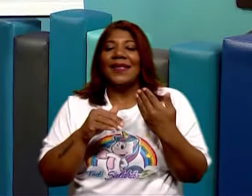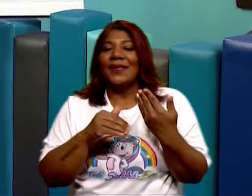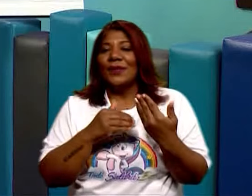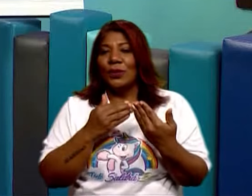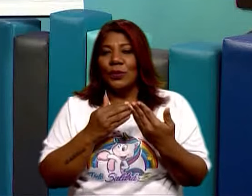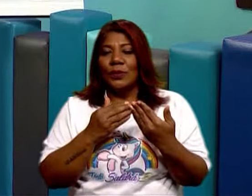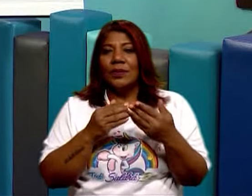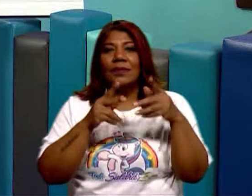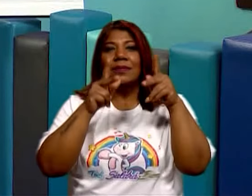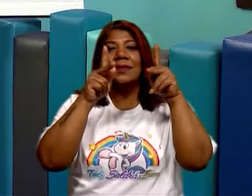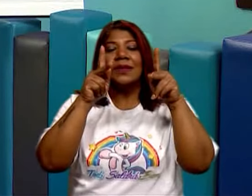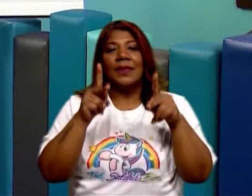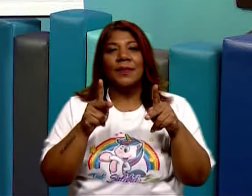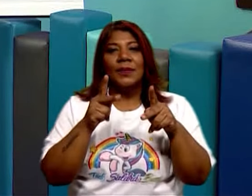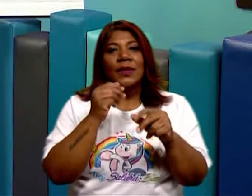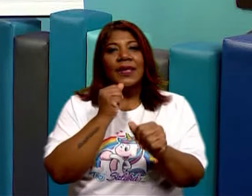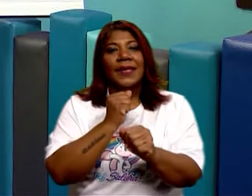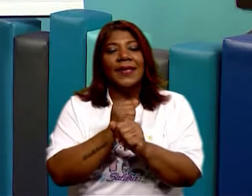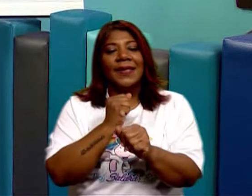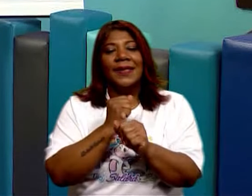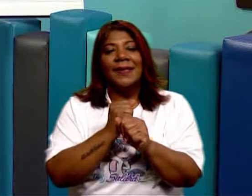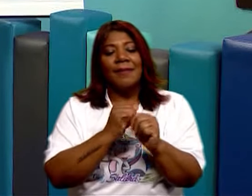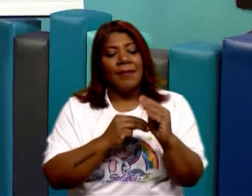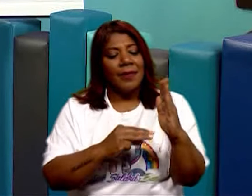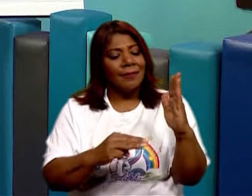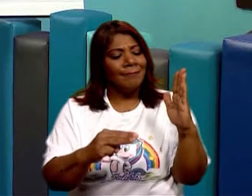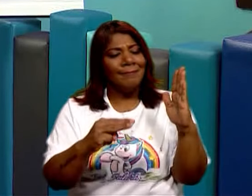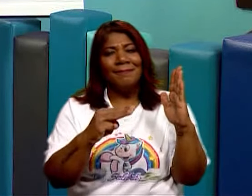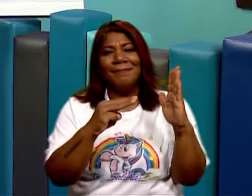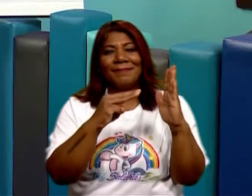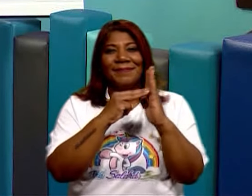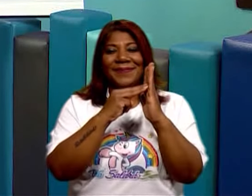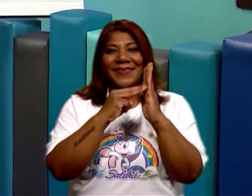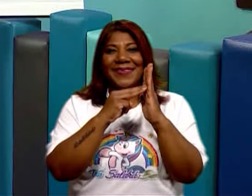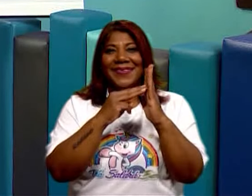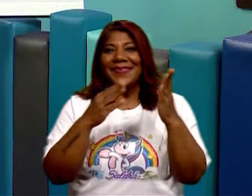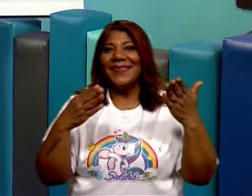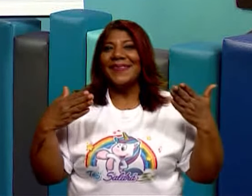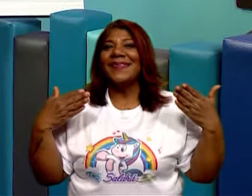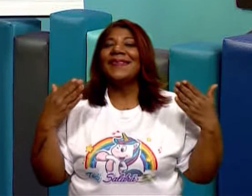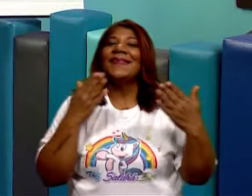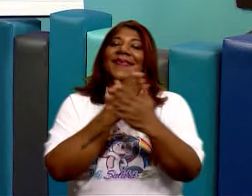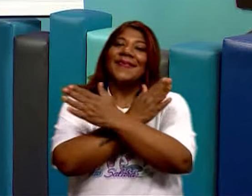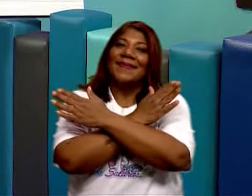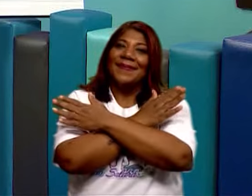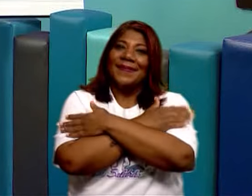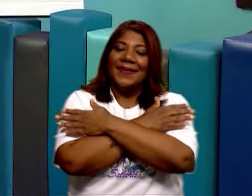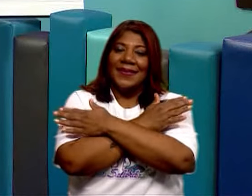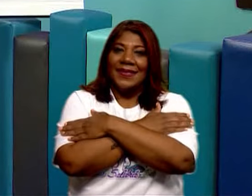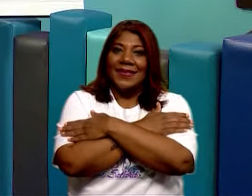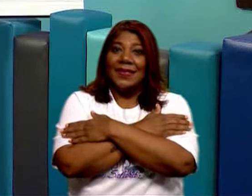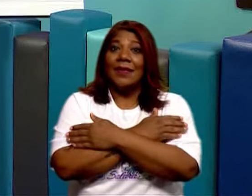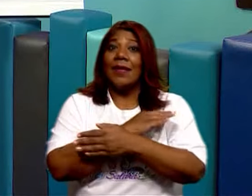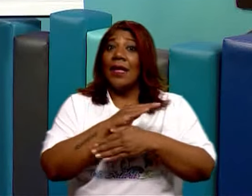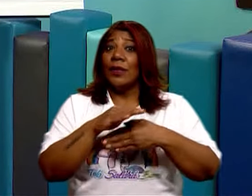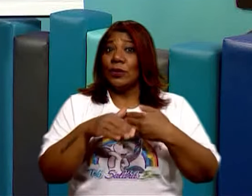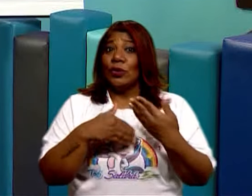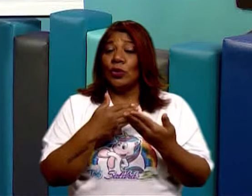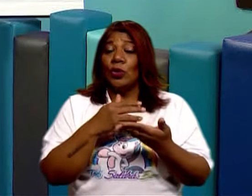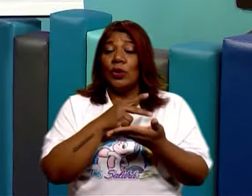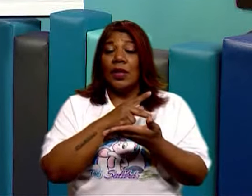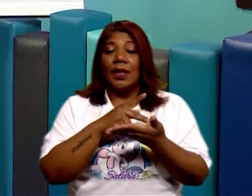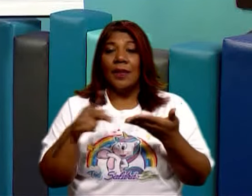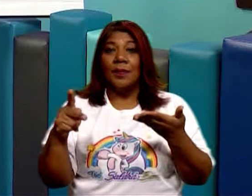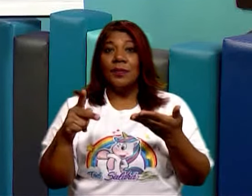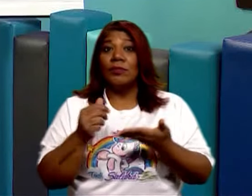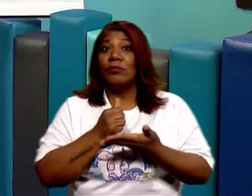trabajadores, mil felicidades. Son diferentes profesiones las que tratamos de echar nuestro país hacia